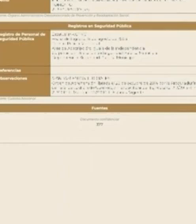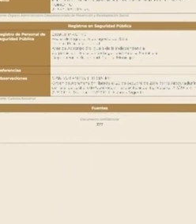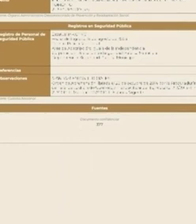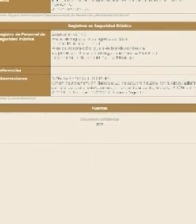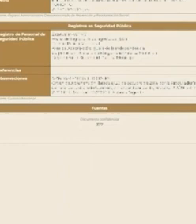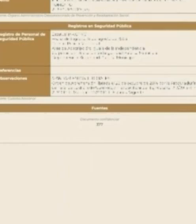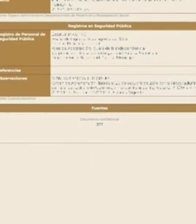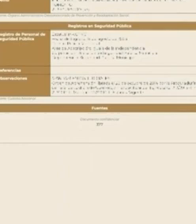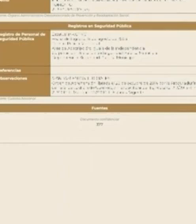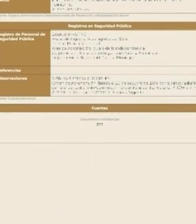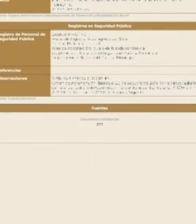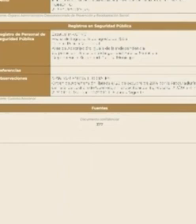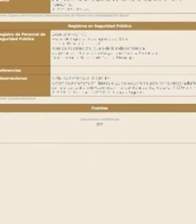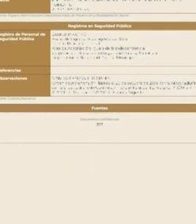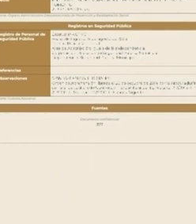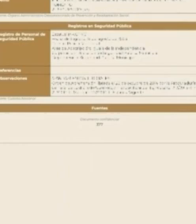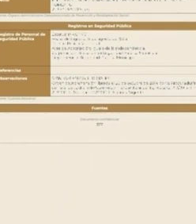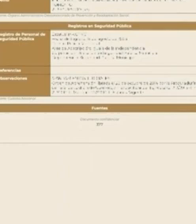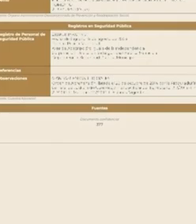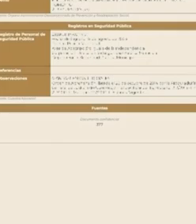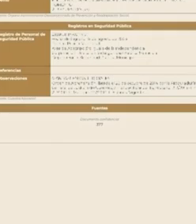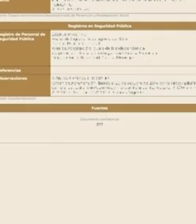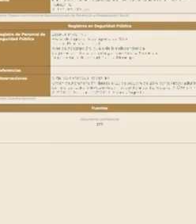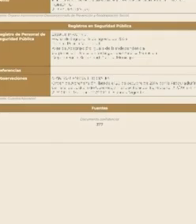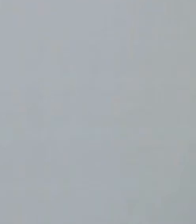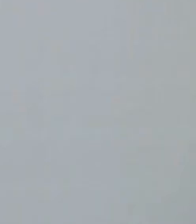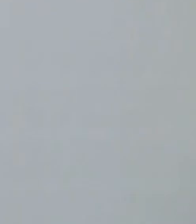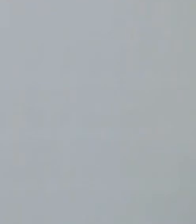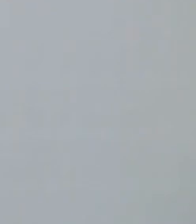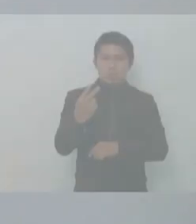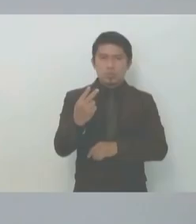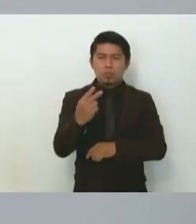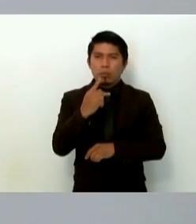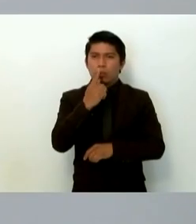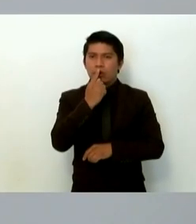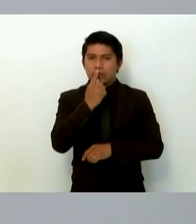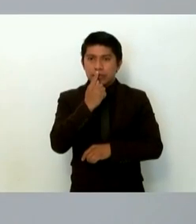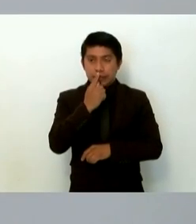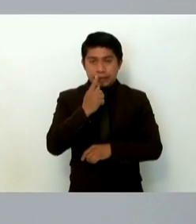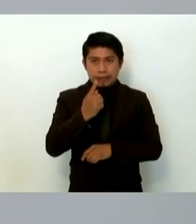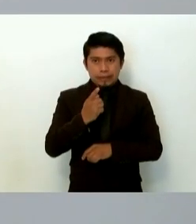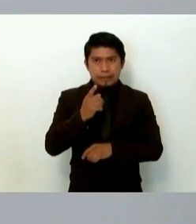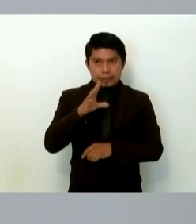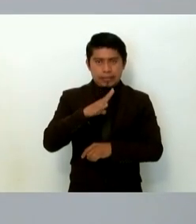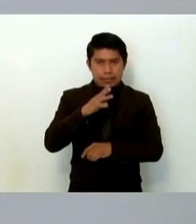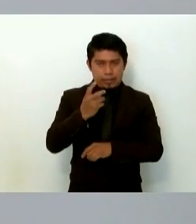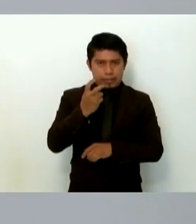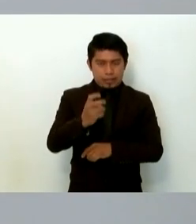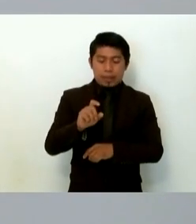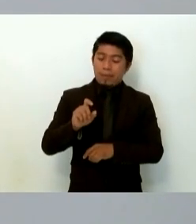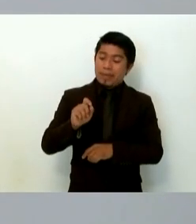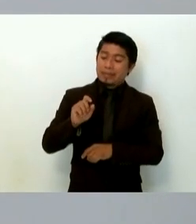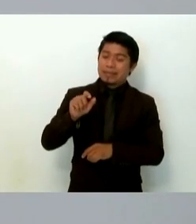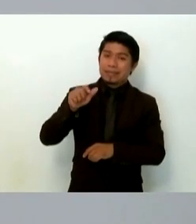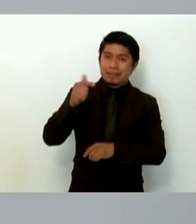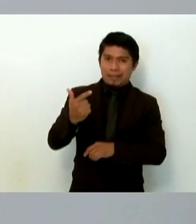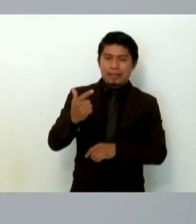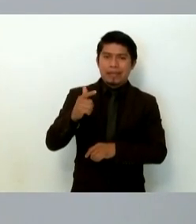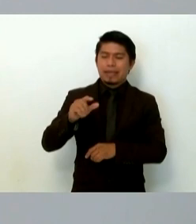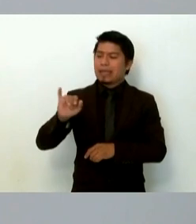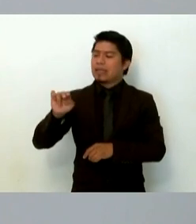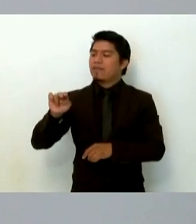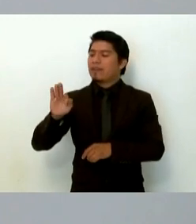armadas tenemos identificados a 22 elementos de básicamente el 27 batallón de